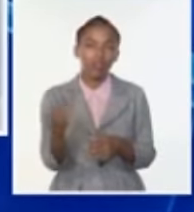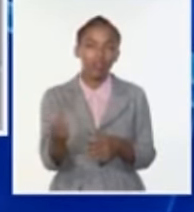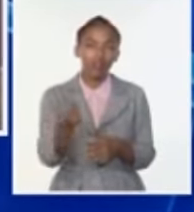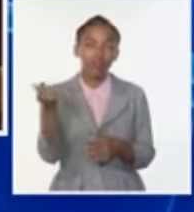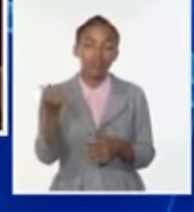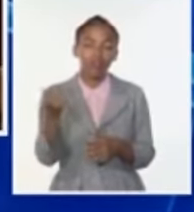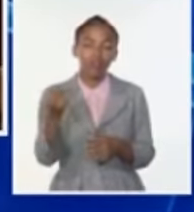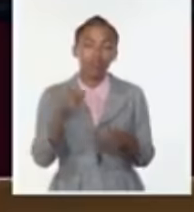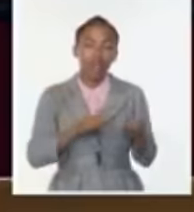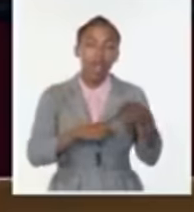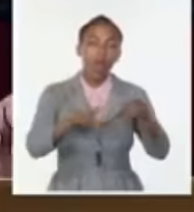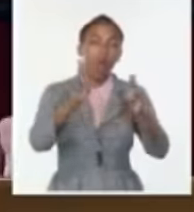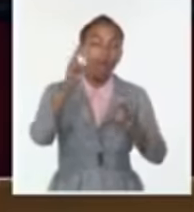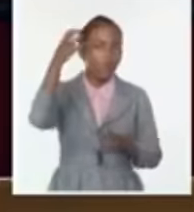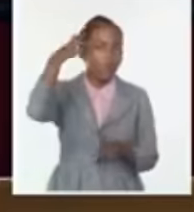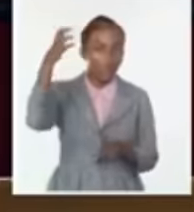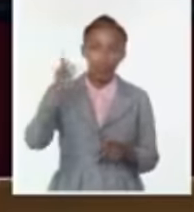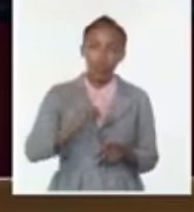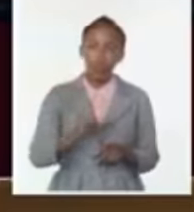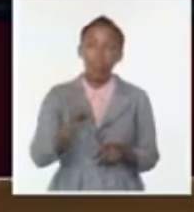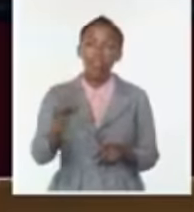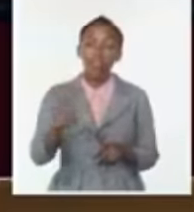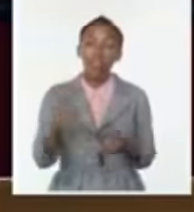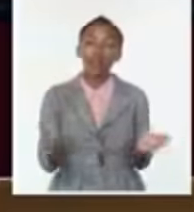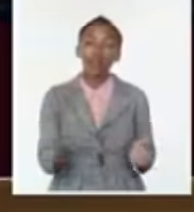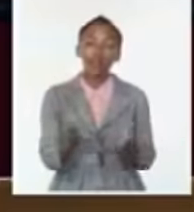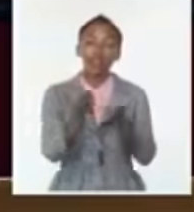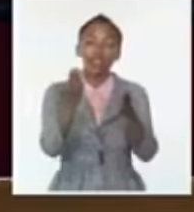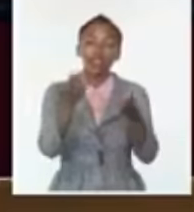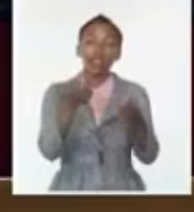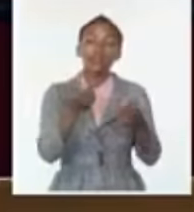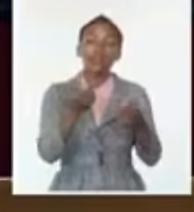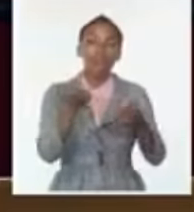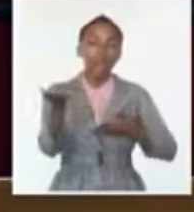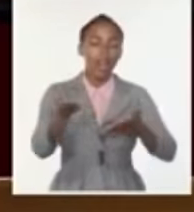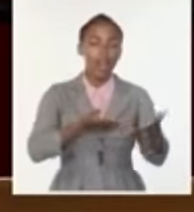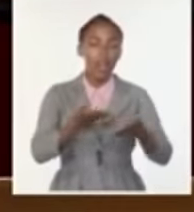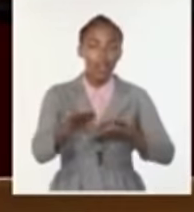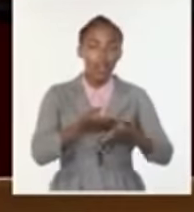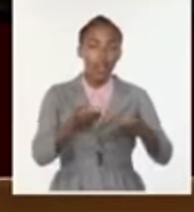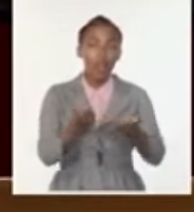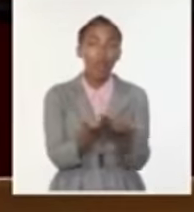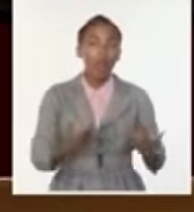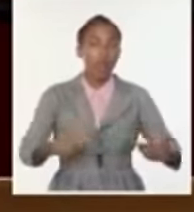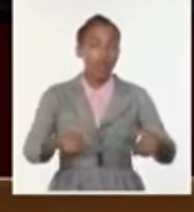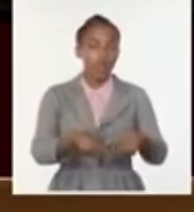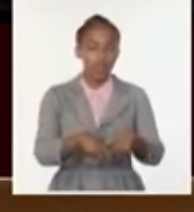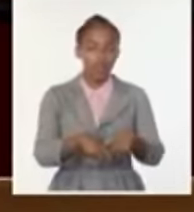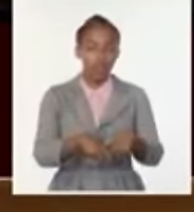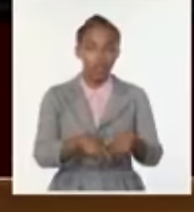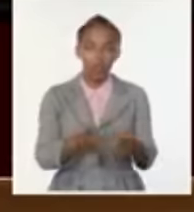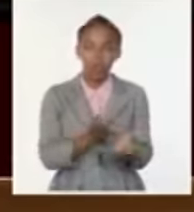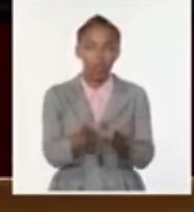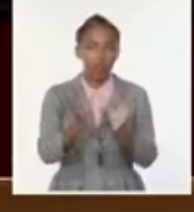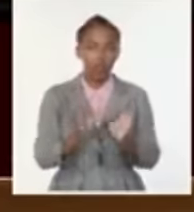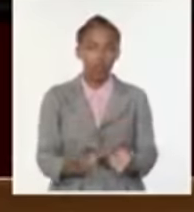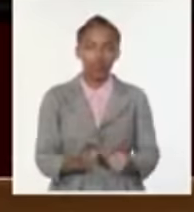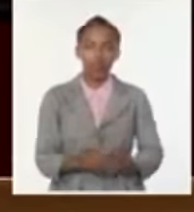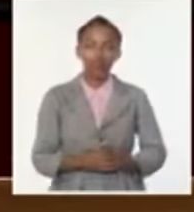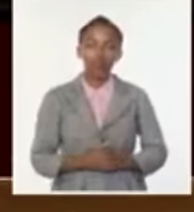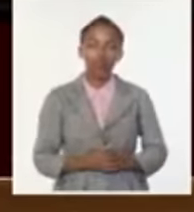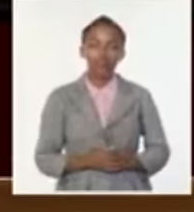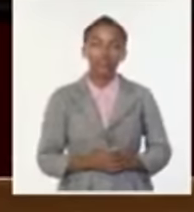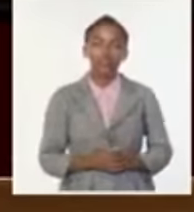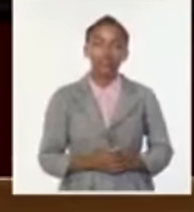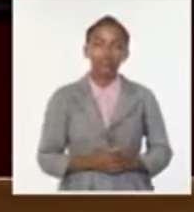gobierno, esto es la implementación de las decisiones de un Congreso, y nosotros eso no lo vamos a cambiar. Ahora, no